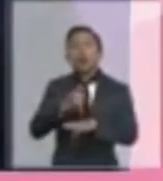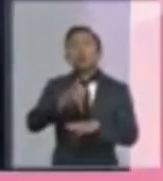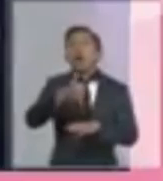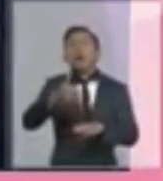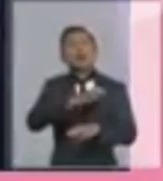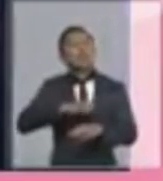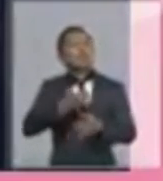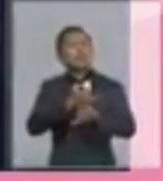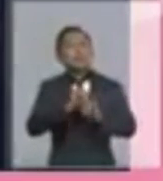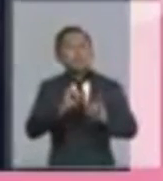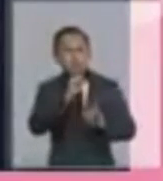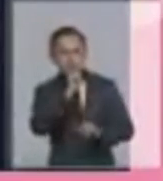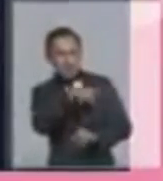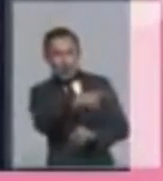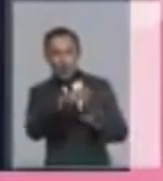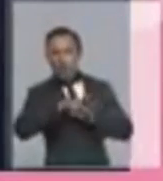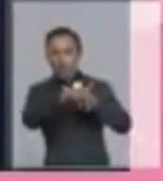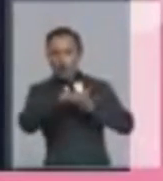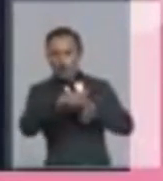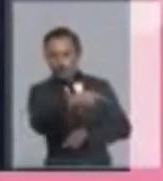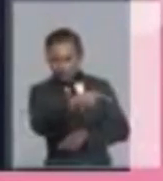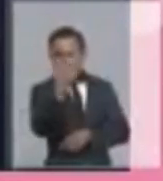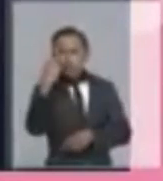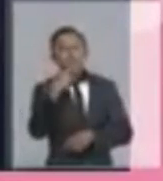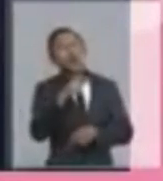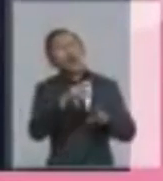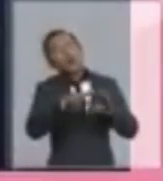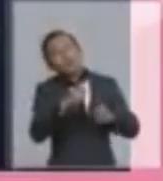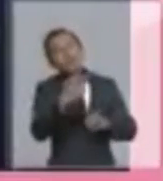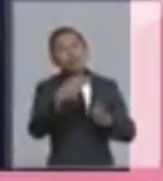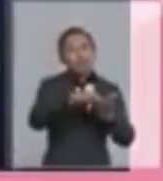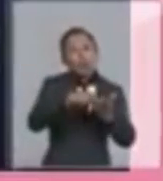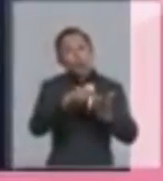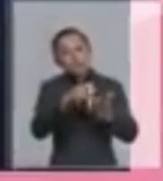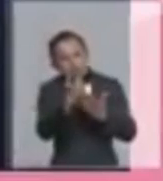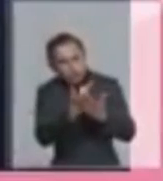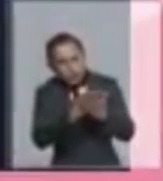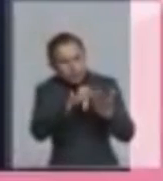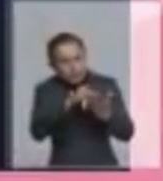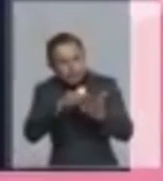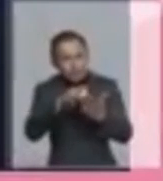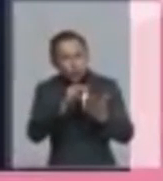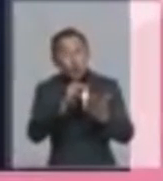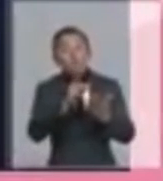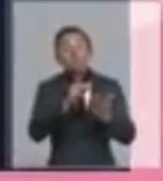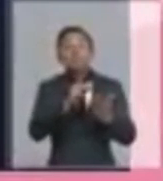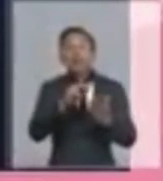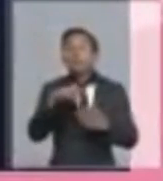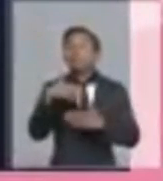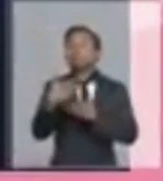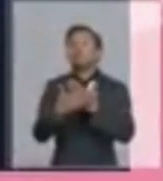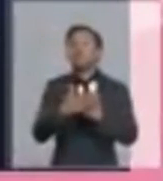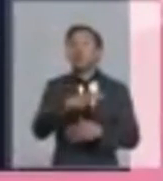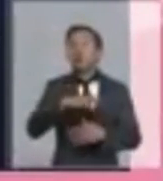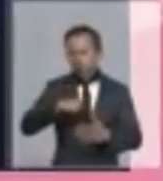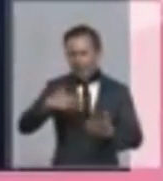independiente, aquí está el Bronco, cómo iba en su recaudación. Se quedaron sin espacio de audiencia y en esta candidatura que voy a ganar se trata de